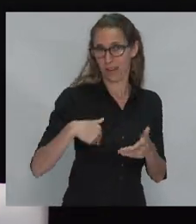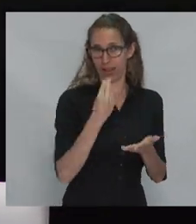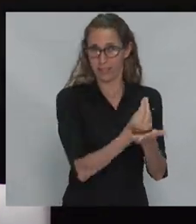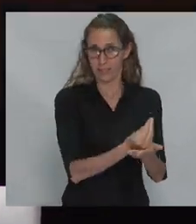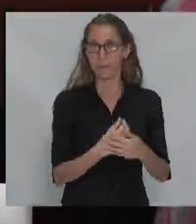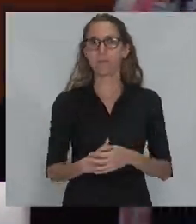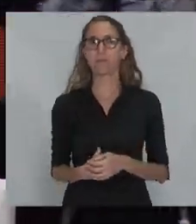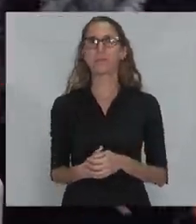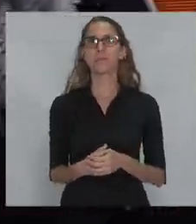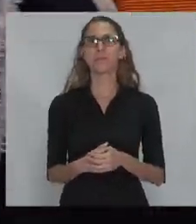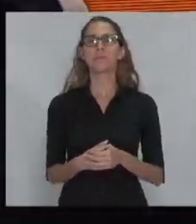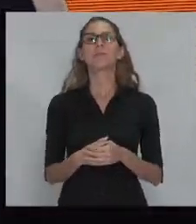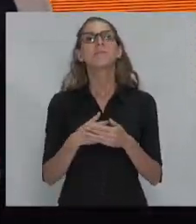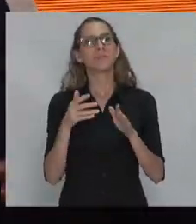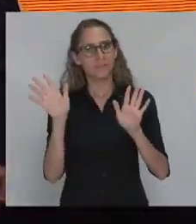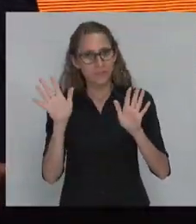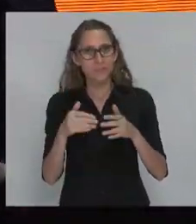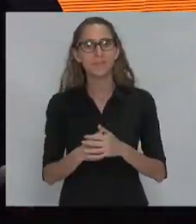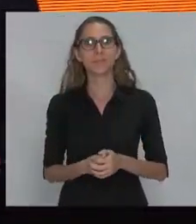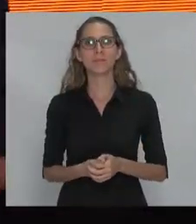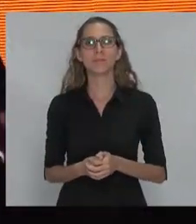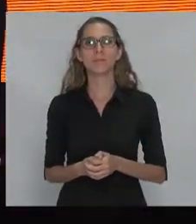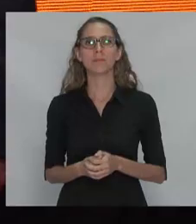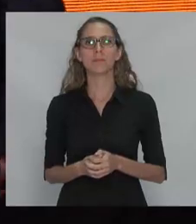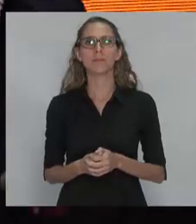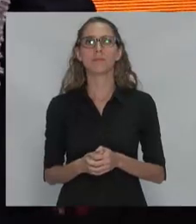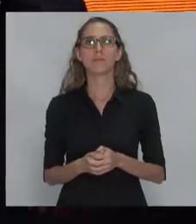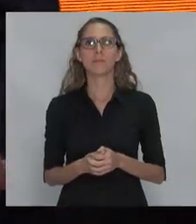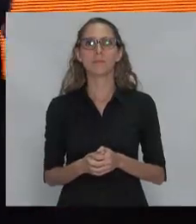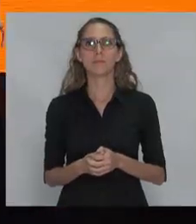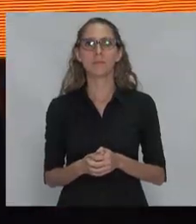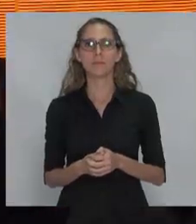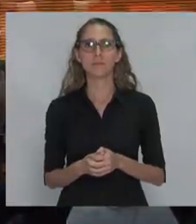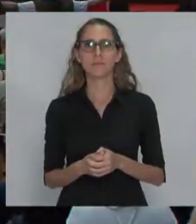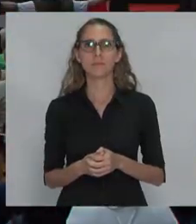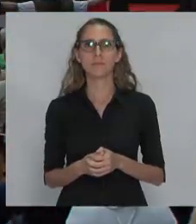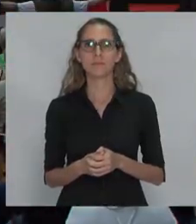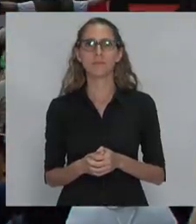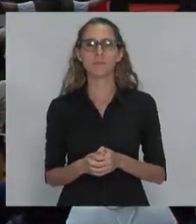Welcome. Hola. Bienvenido, hola.